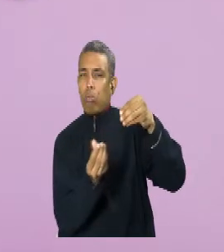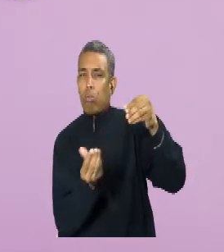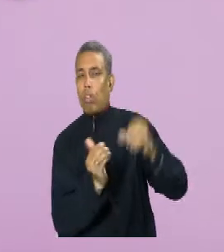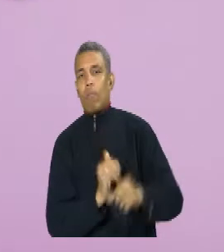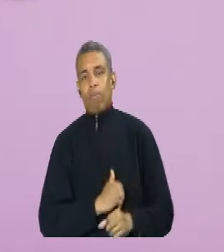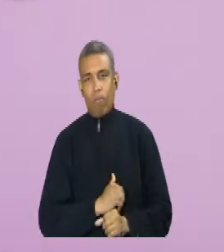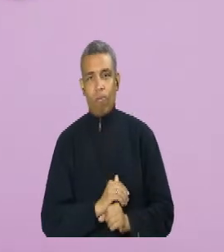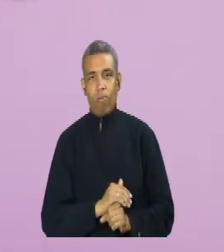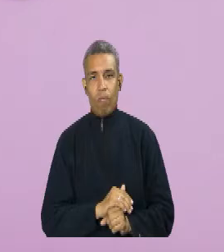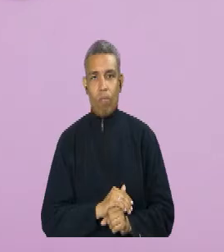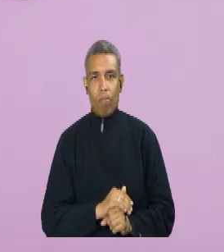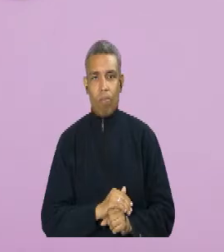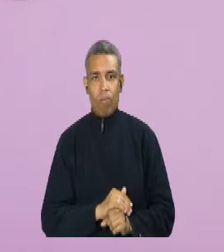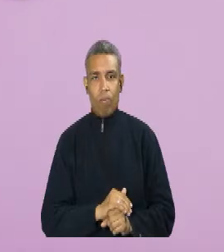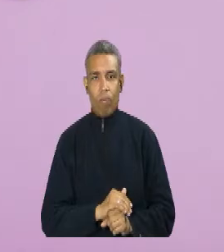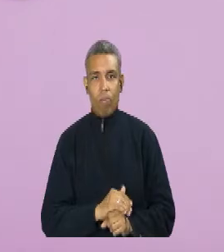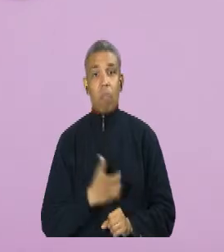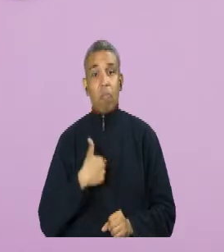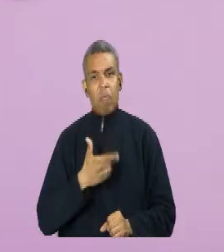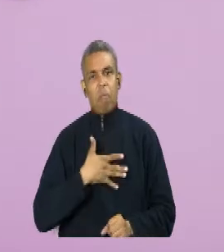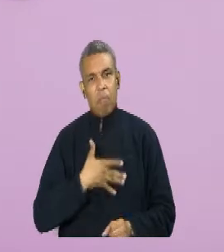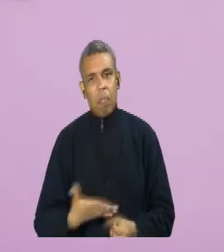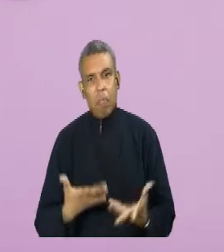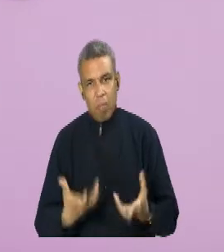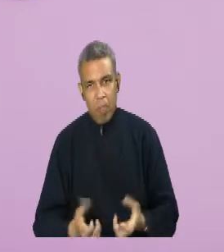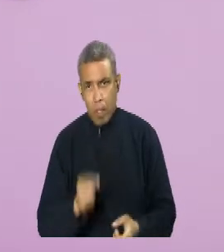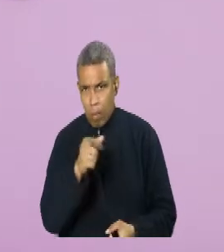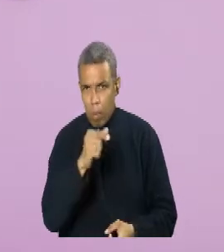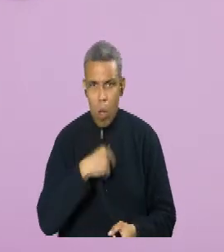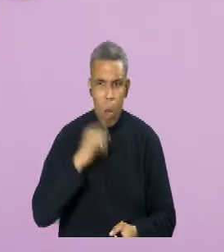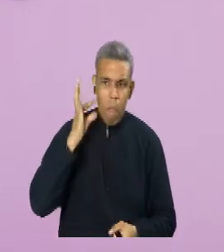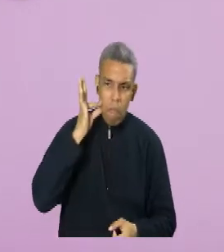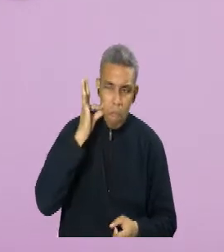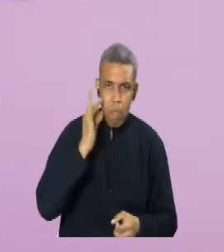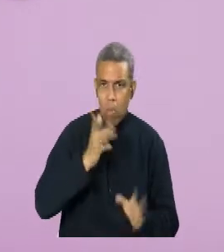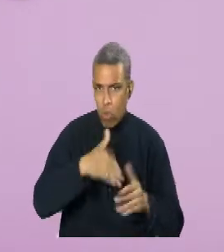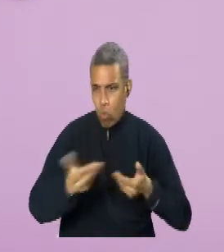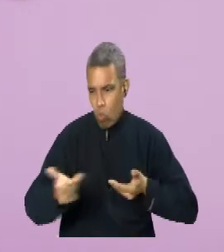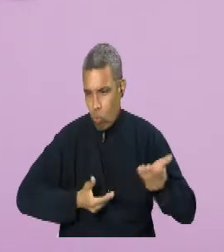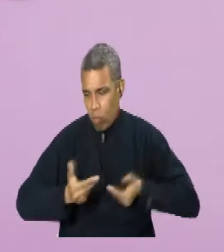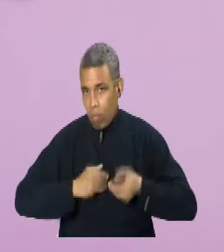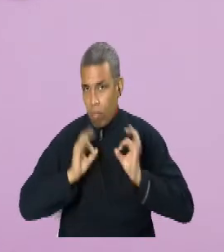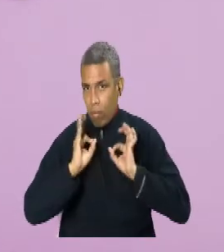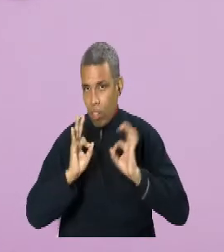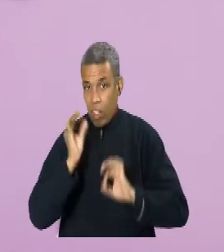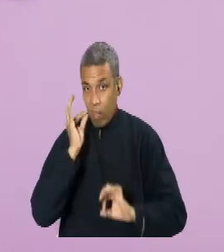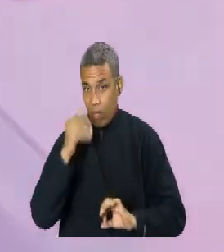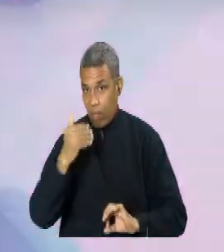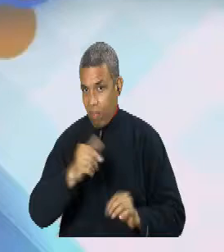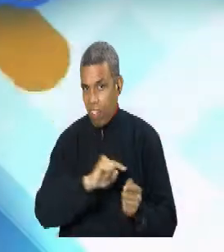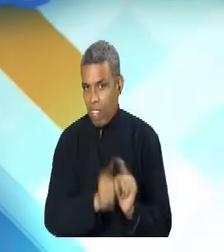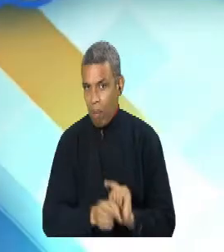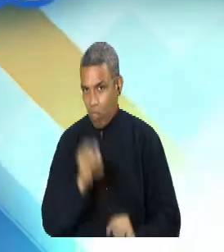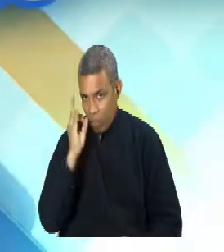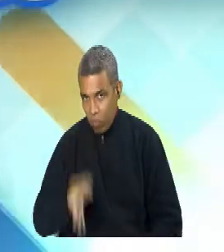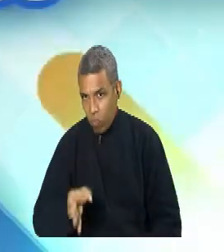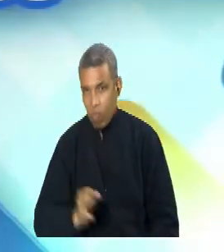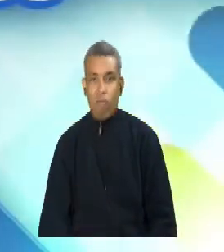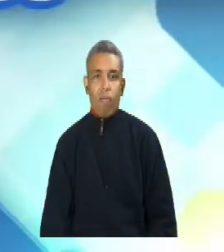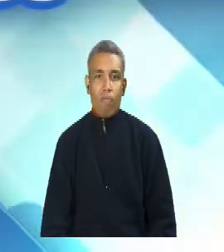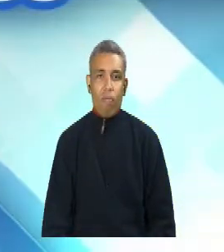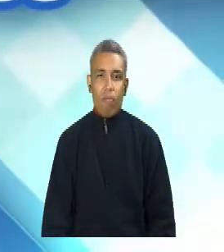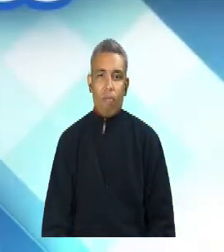Y con Beauty Queens ustedes pueden garantizar que van a tener un excelente servicio y van a ver el cambio de su piel. Muchísimas gracias.